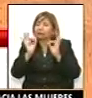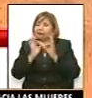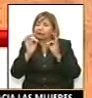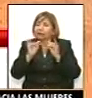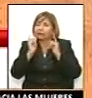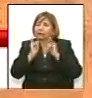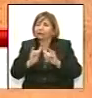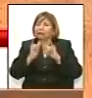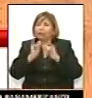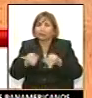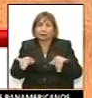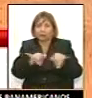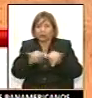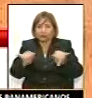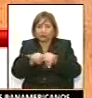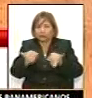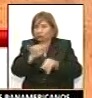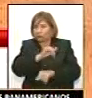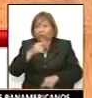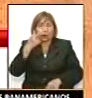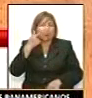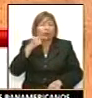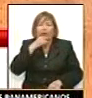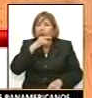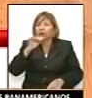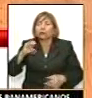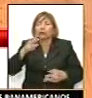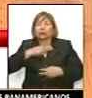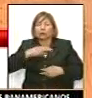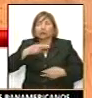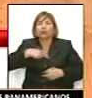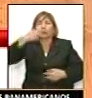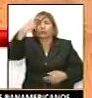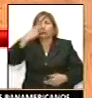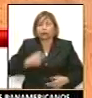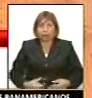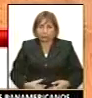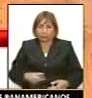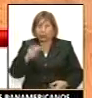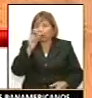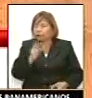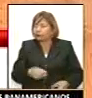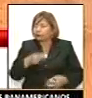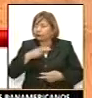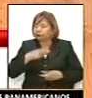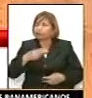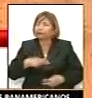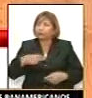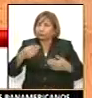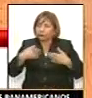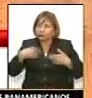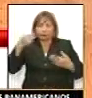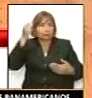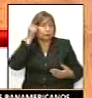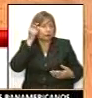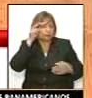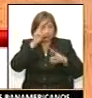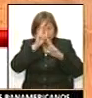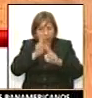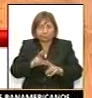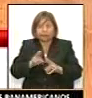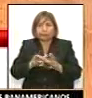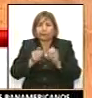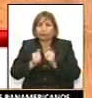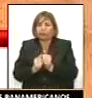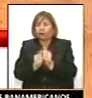iguales. Hombres y mujeres, somos seres humanos. Y como seres humanos, tenemos que entendernos, respetarnos y